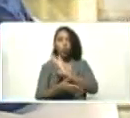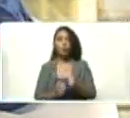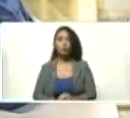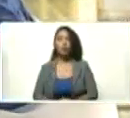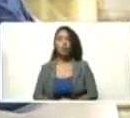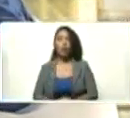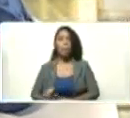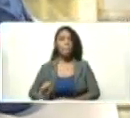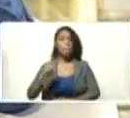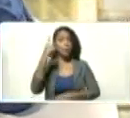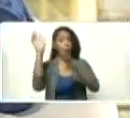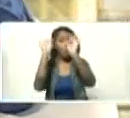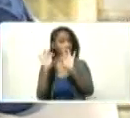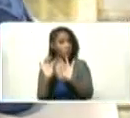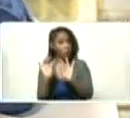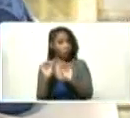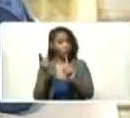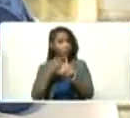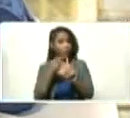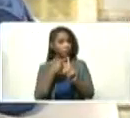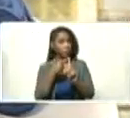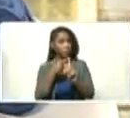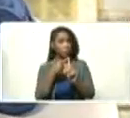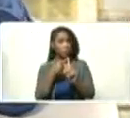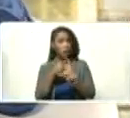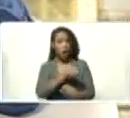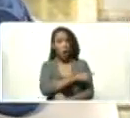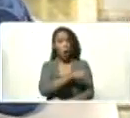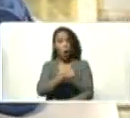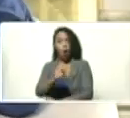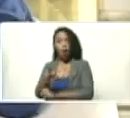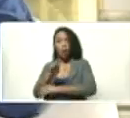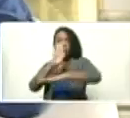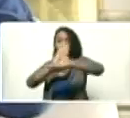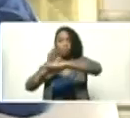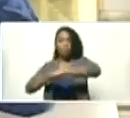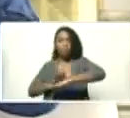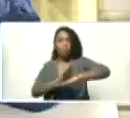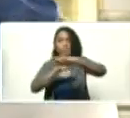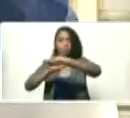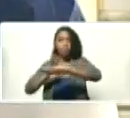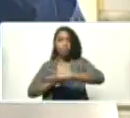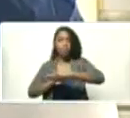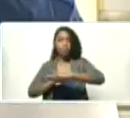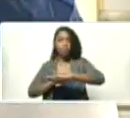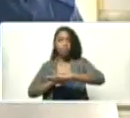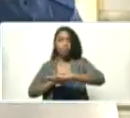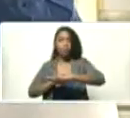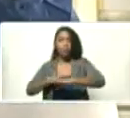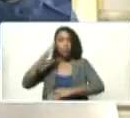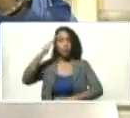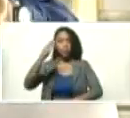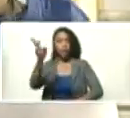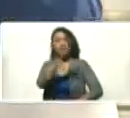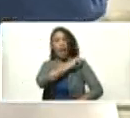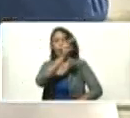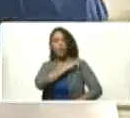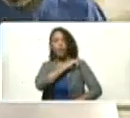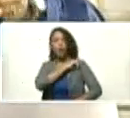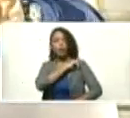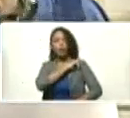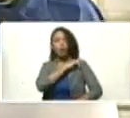La primera vía, la orden y la exhortación que la almirante en jefa, como